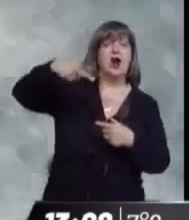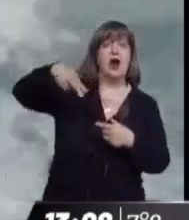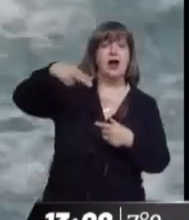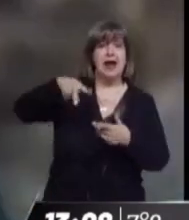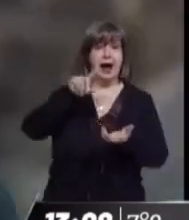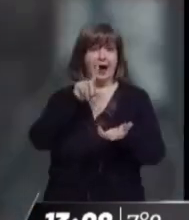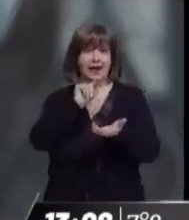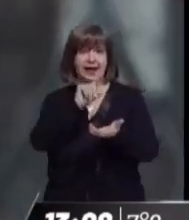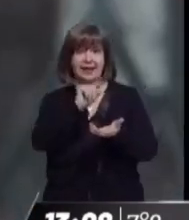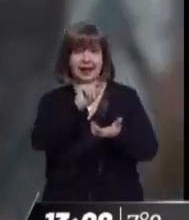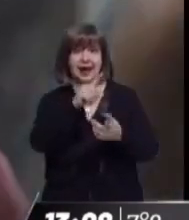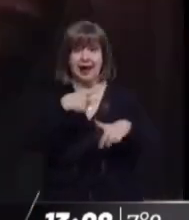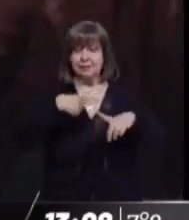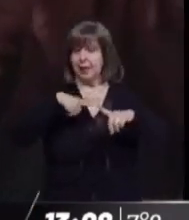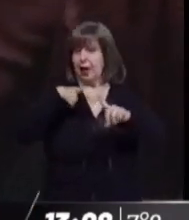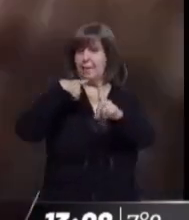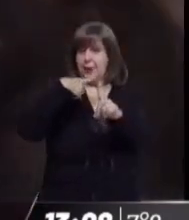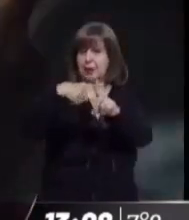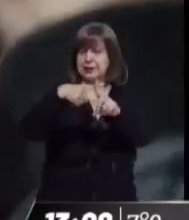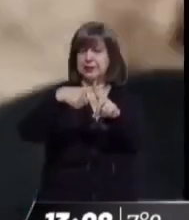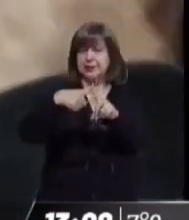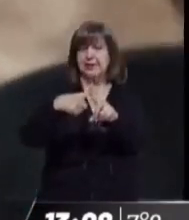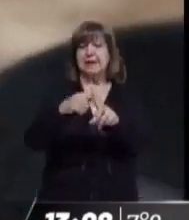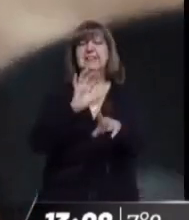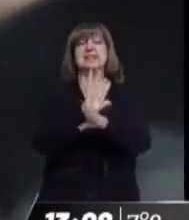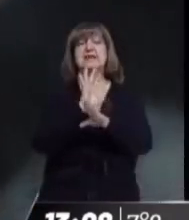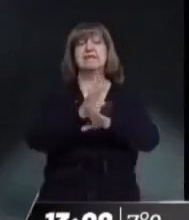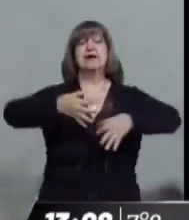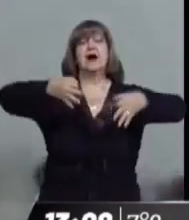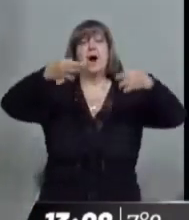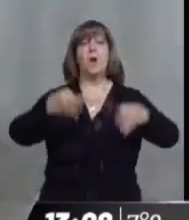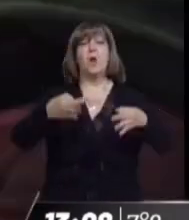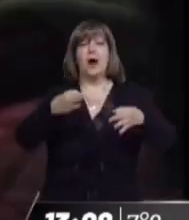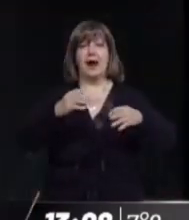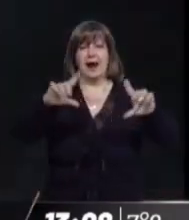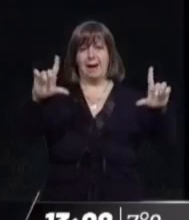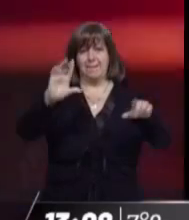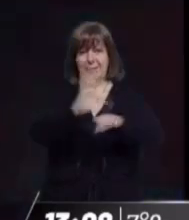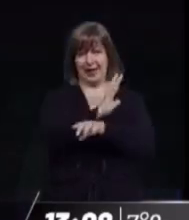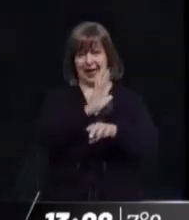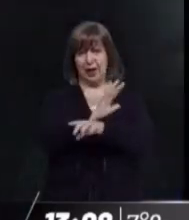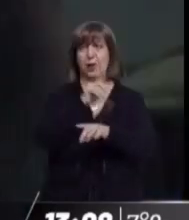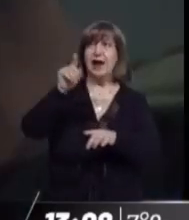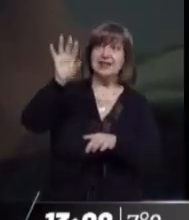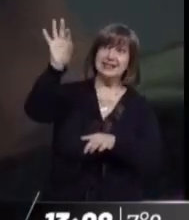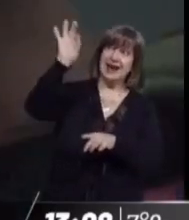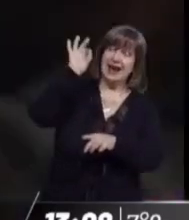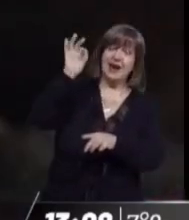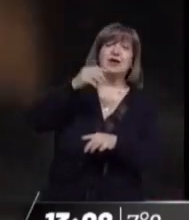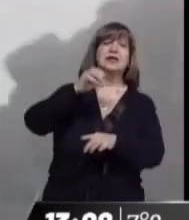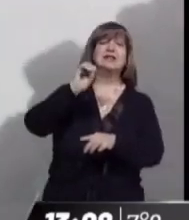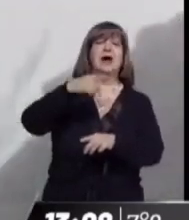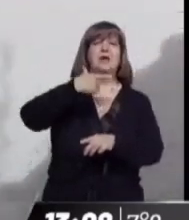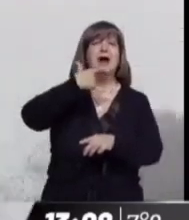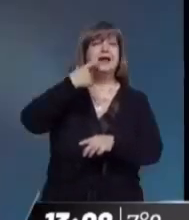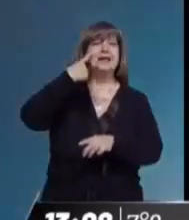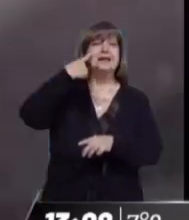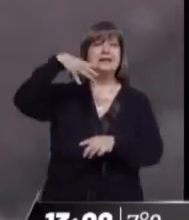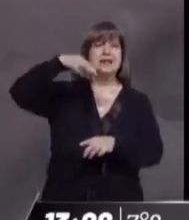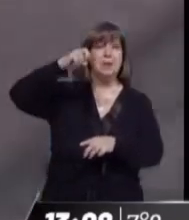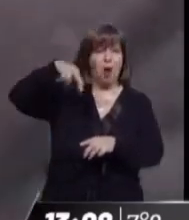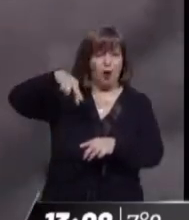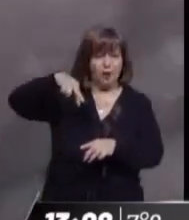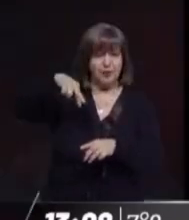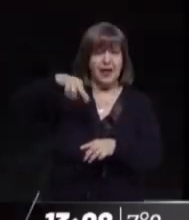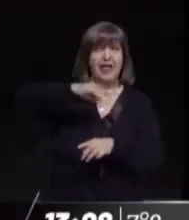bueno, toda zona de precordillera, alta montaña. Exactamente. Esta fue la película ganadora. Se llama Simón de la Montaña y